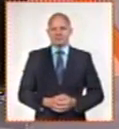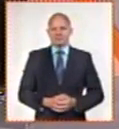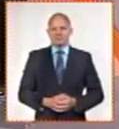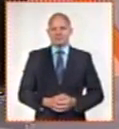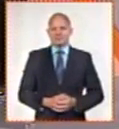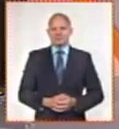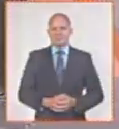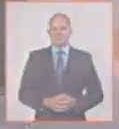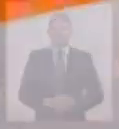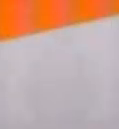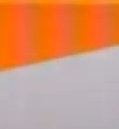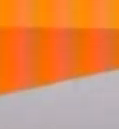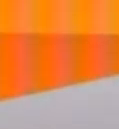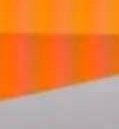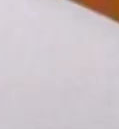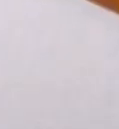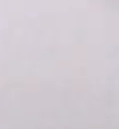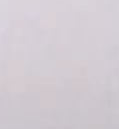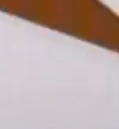nosotros.